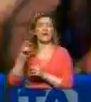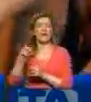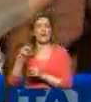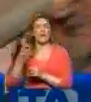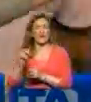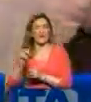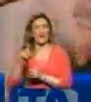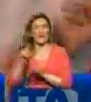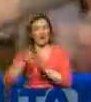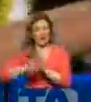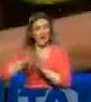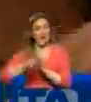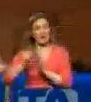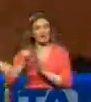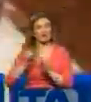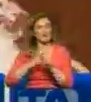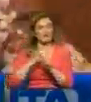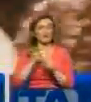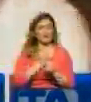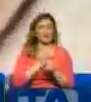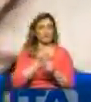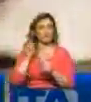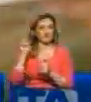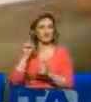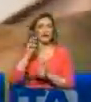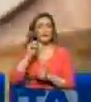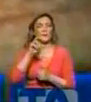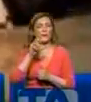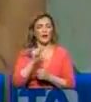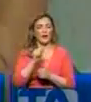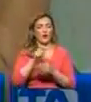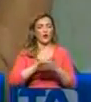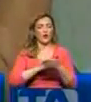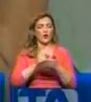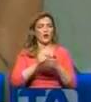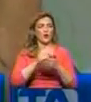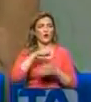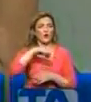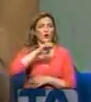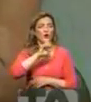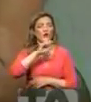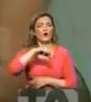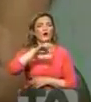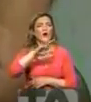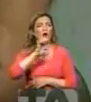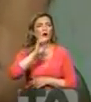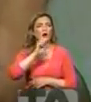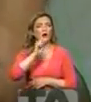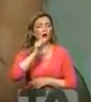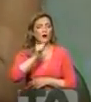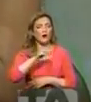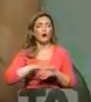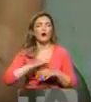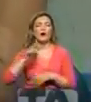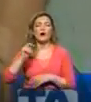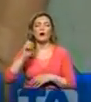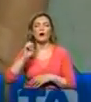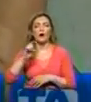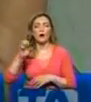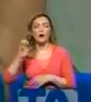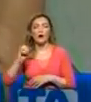es Alexis Mera, se halló contratos de Equitesa y Nexo Global. Clarísimo, eso sí existe, pero eso fue extraído de la